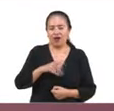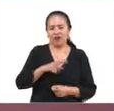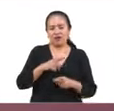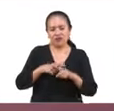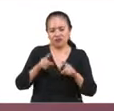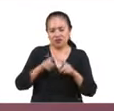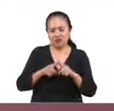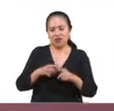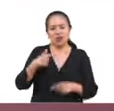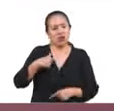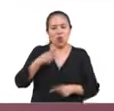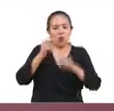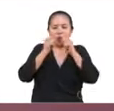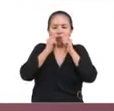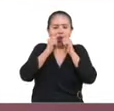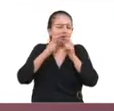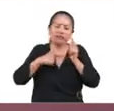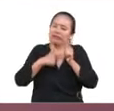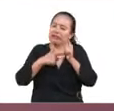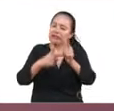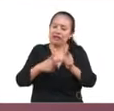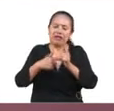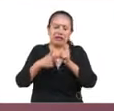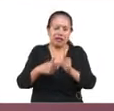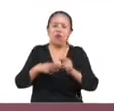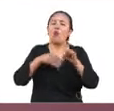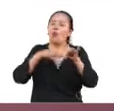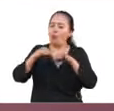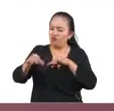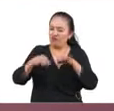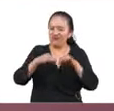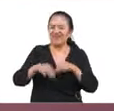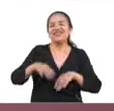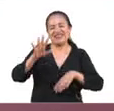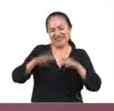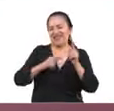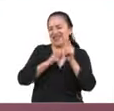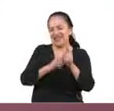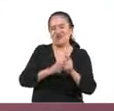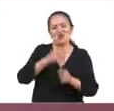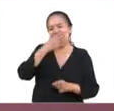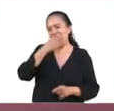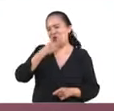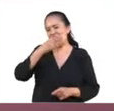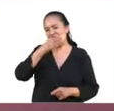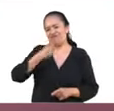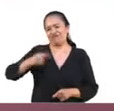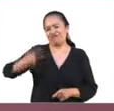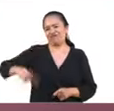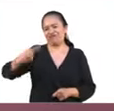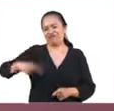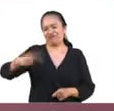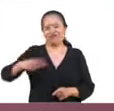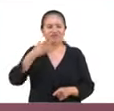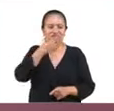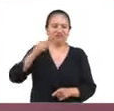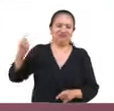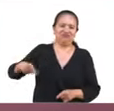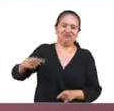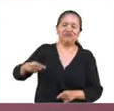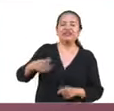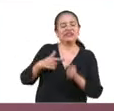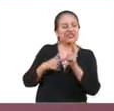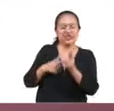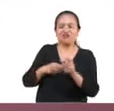caminos y que aún seguimos viviendo todavía ese machismo en cada uno de los papeles y funciones que